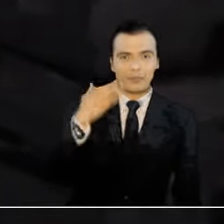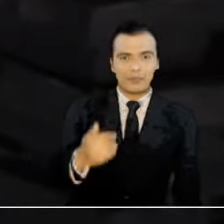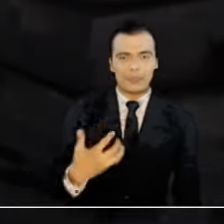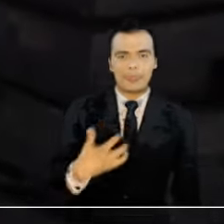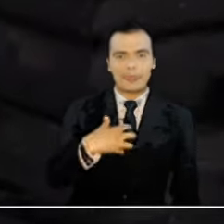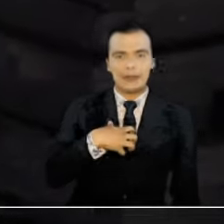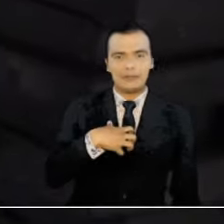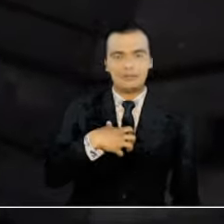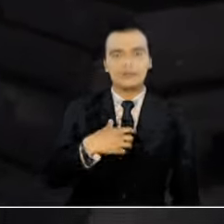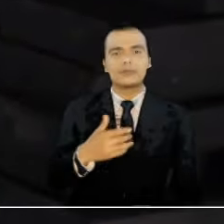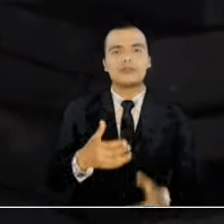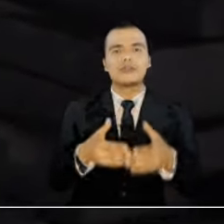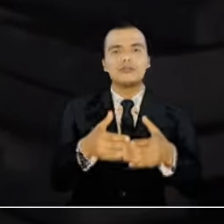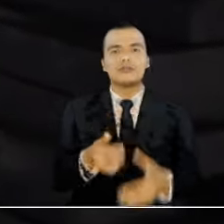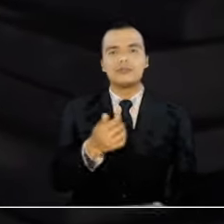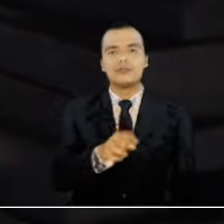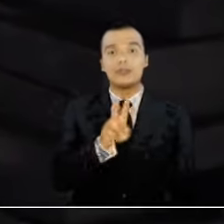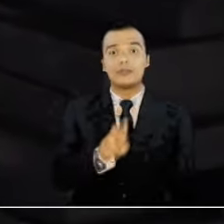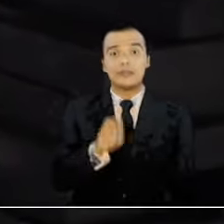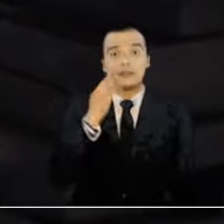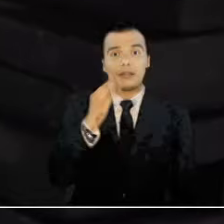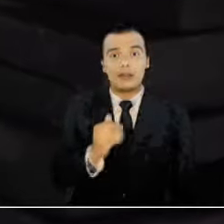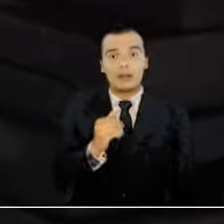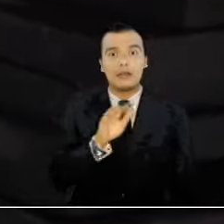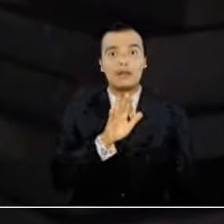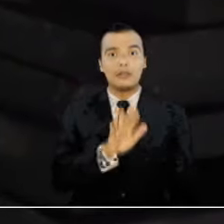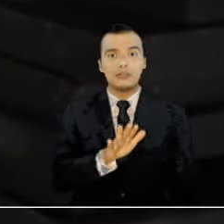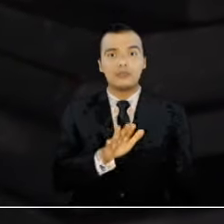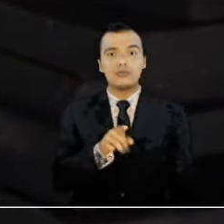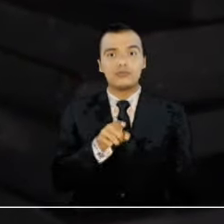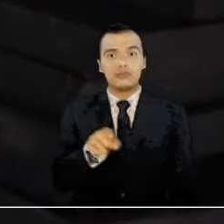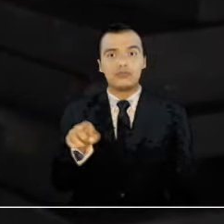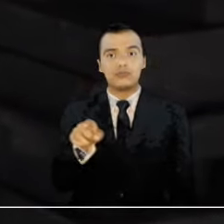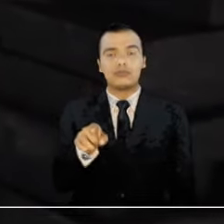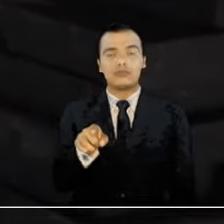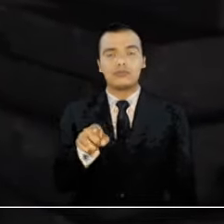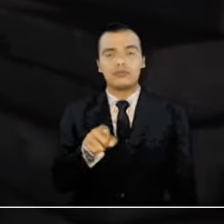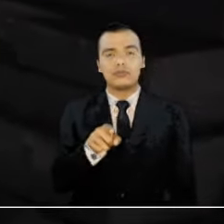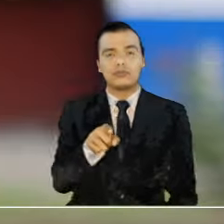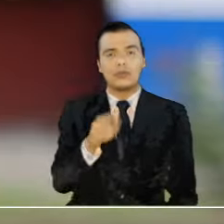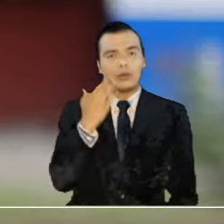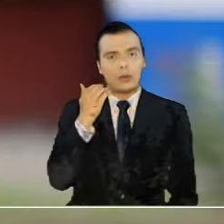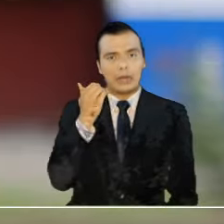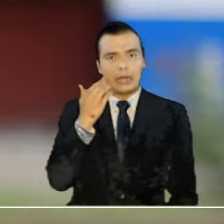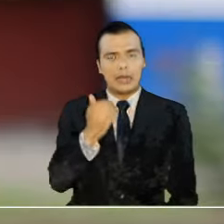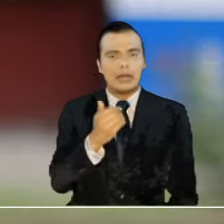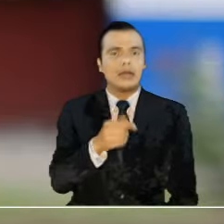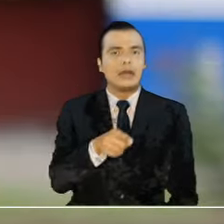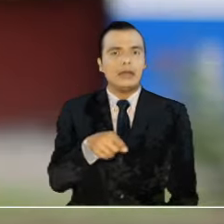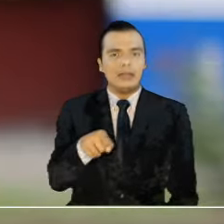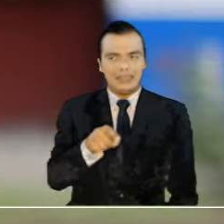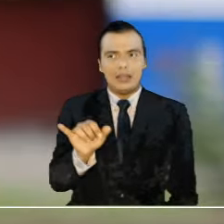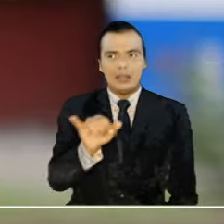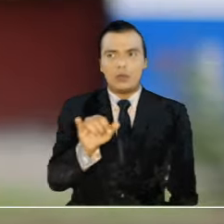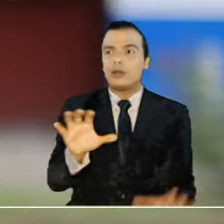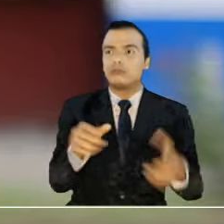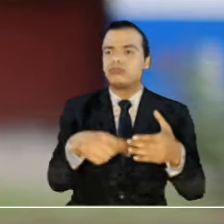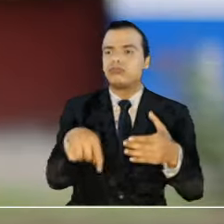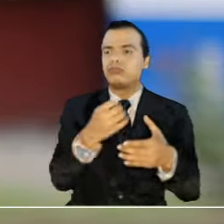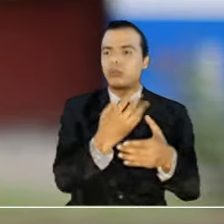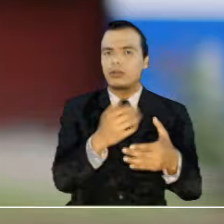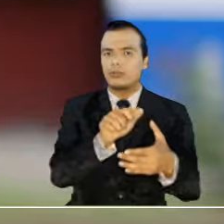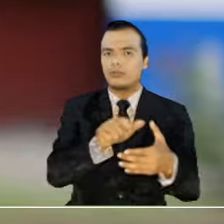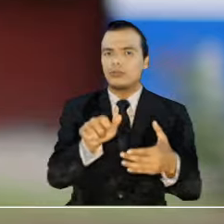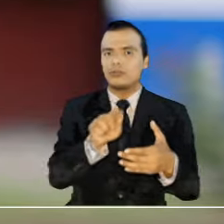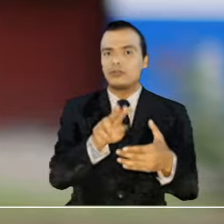de las 250 halteristas de 24 ligas del país que compiten en 10 categorías. Es importante el evento que se va a realizar aquí